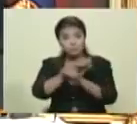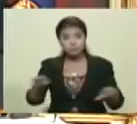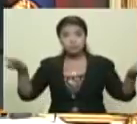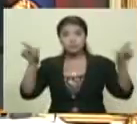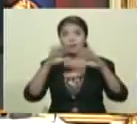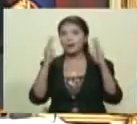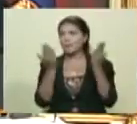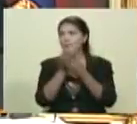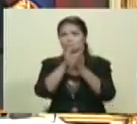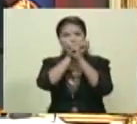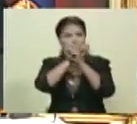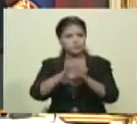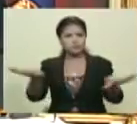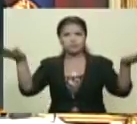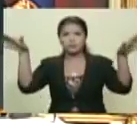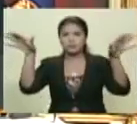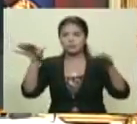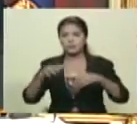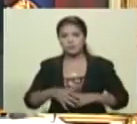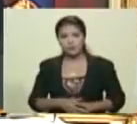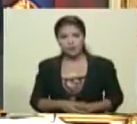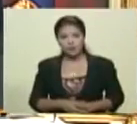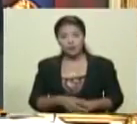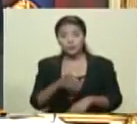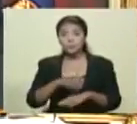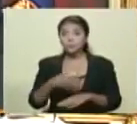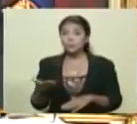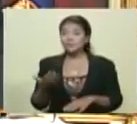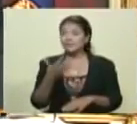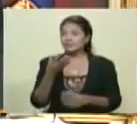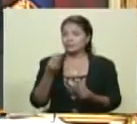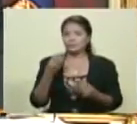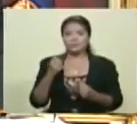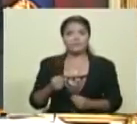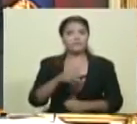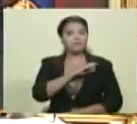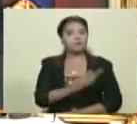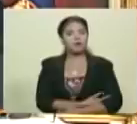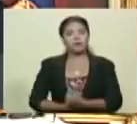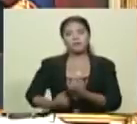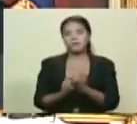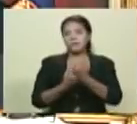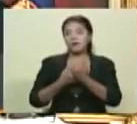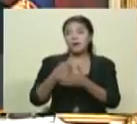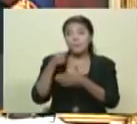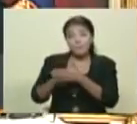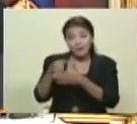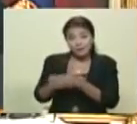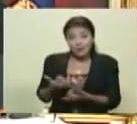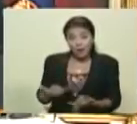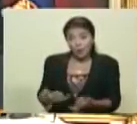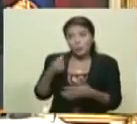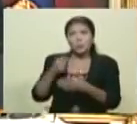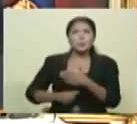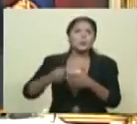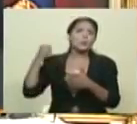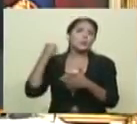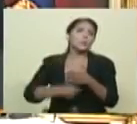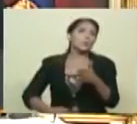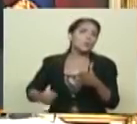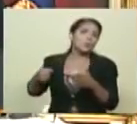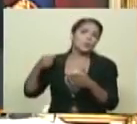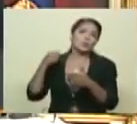mundial. Porque una de las cosas que genera más fortaleza en esta batalla tremenda,